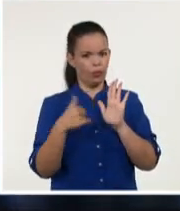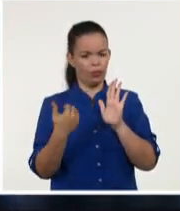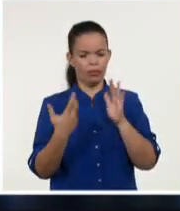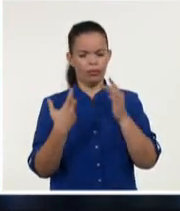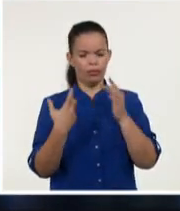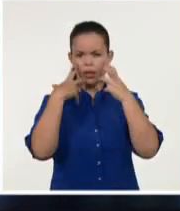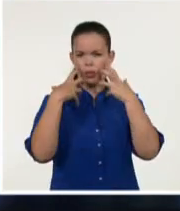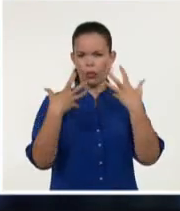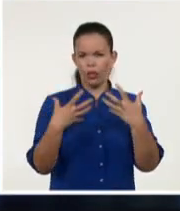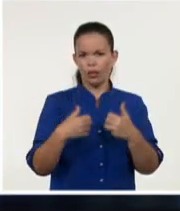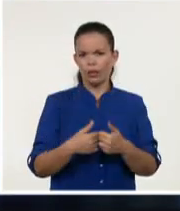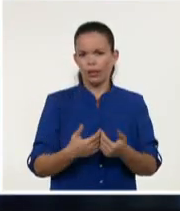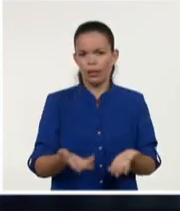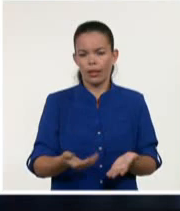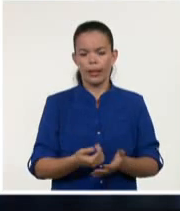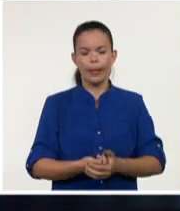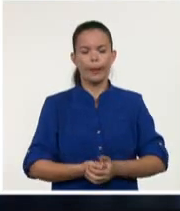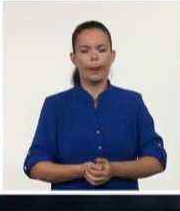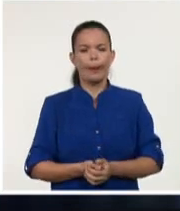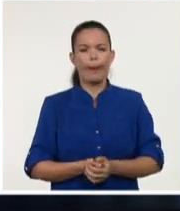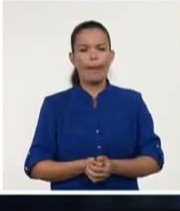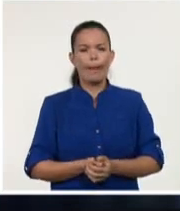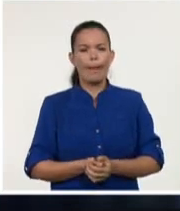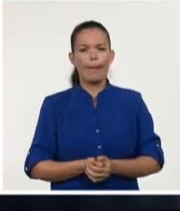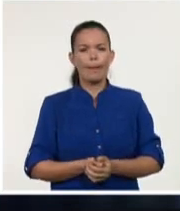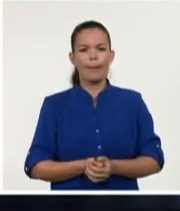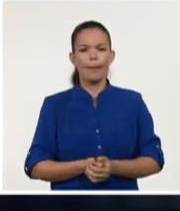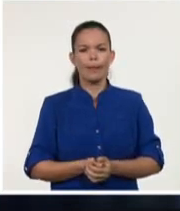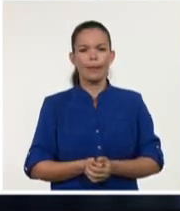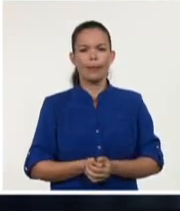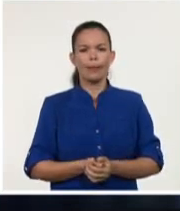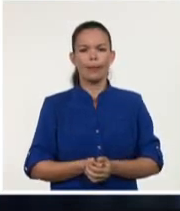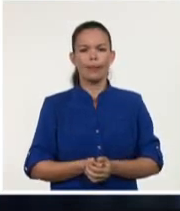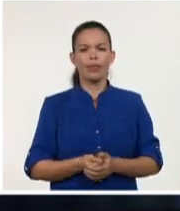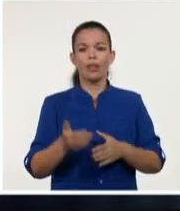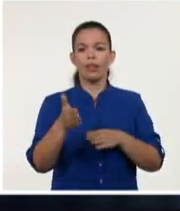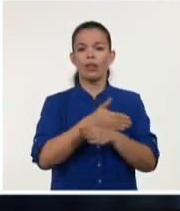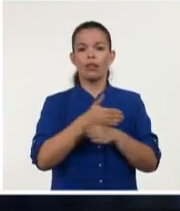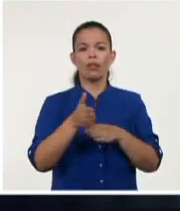importantes y climáticos de este festival fue el hecho de que compañías